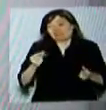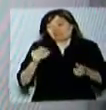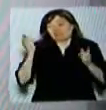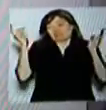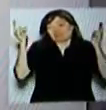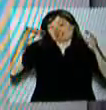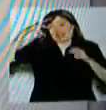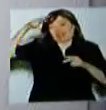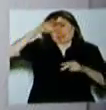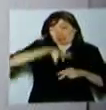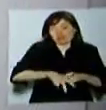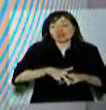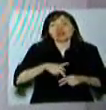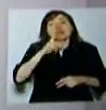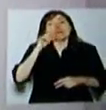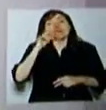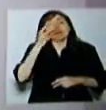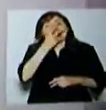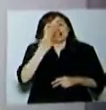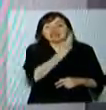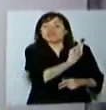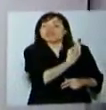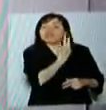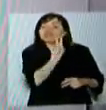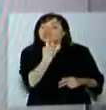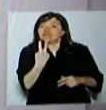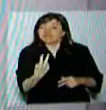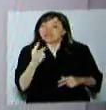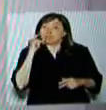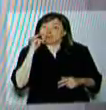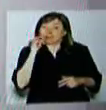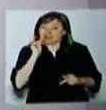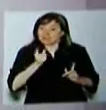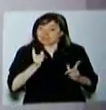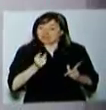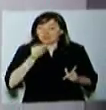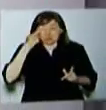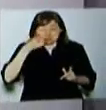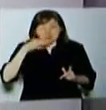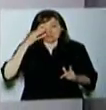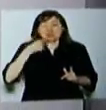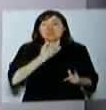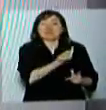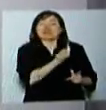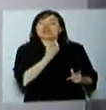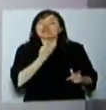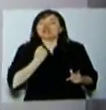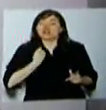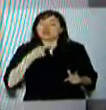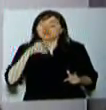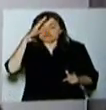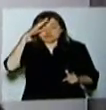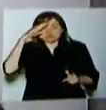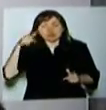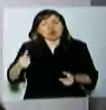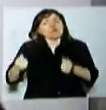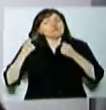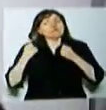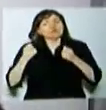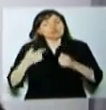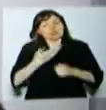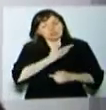los dos, muy mayores, se acercaron sobre todo el papá con lágrimas en los ojos y me dijo, fuerza presidenta.